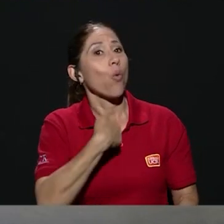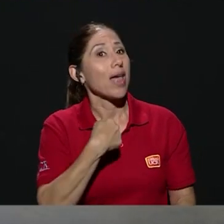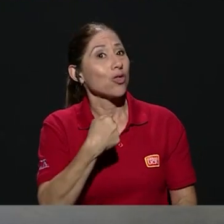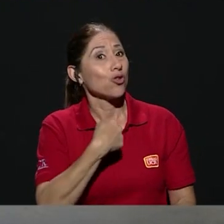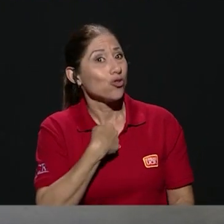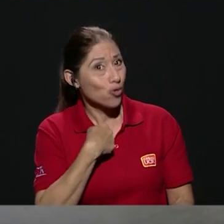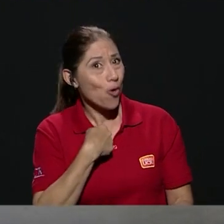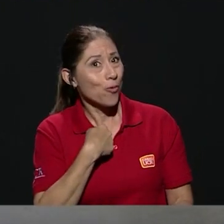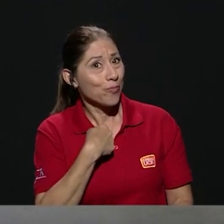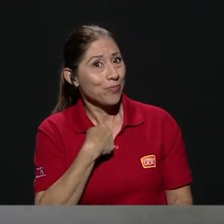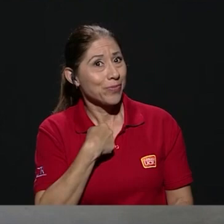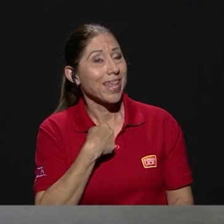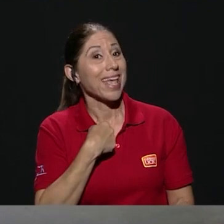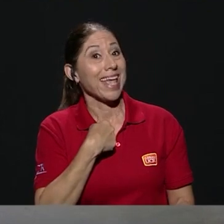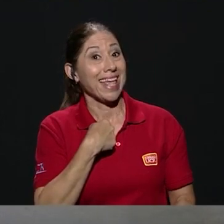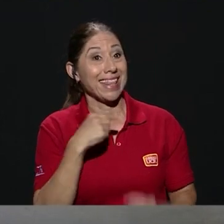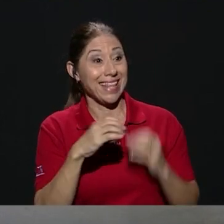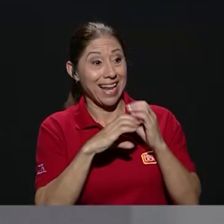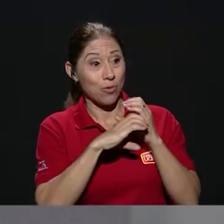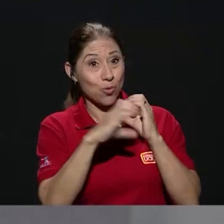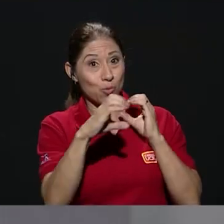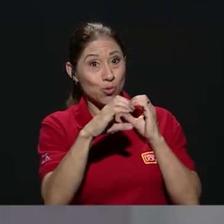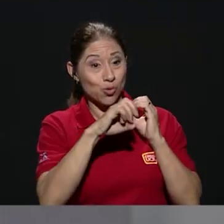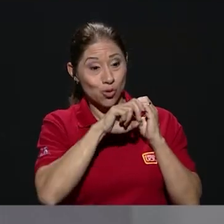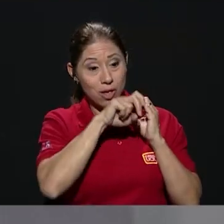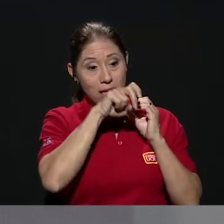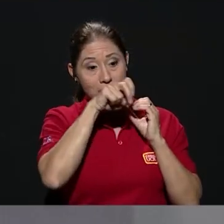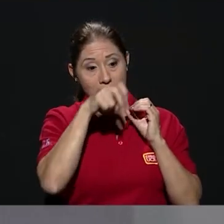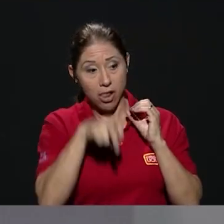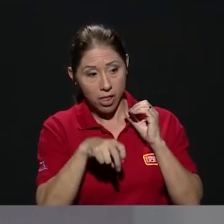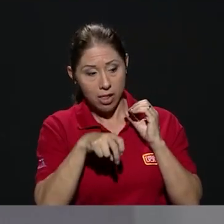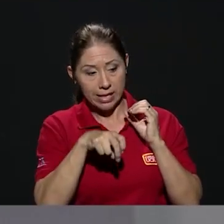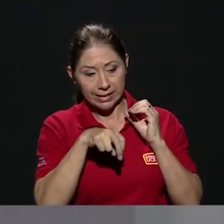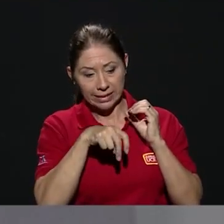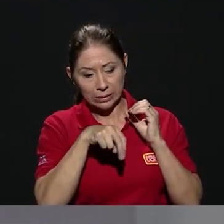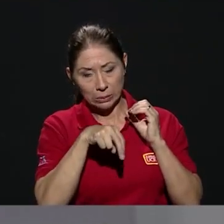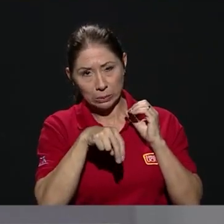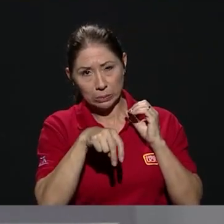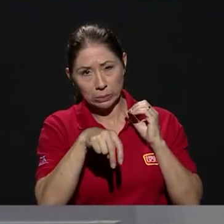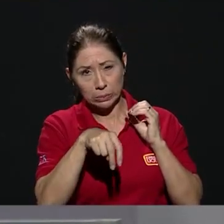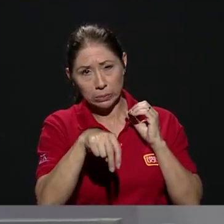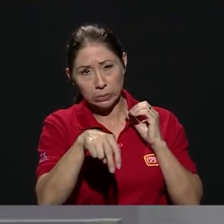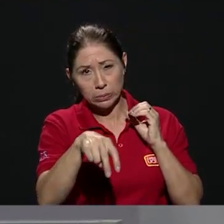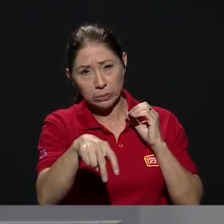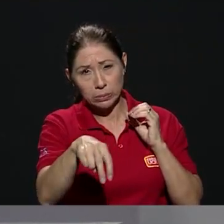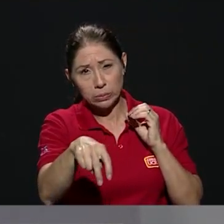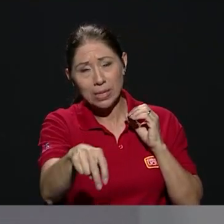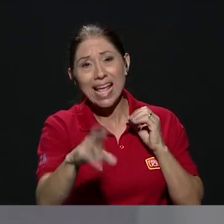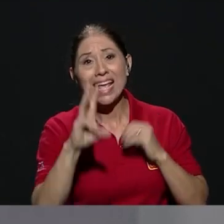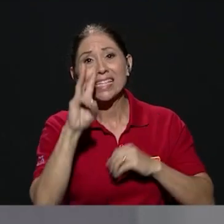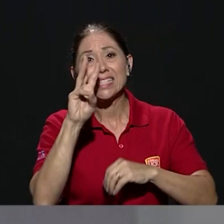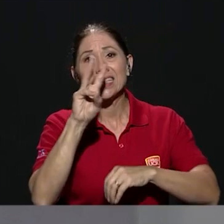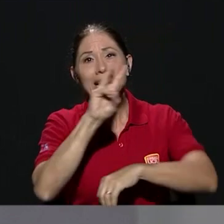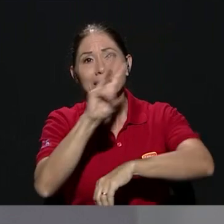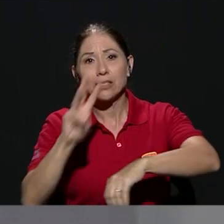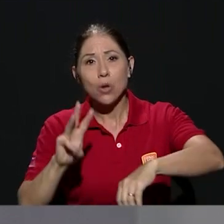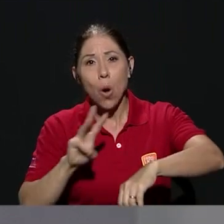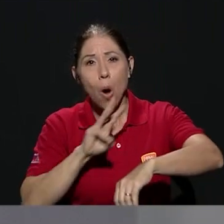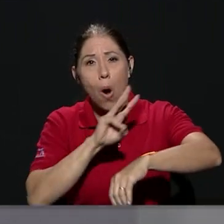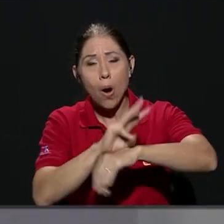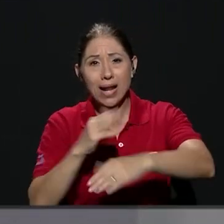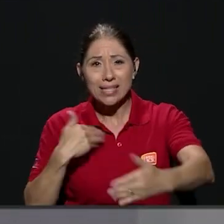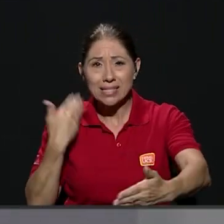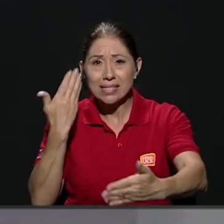un pie en el piso, me bajo del autobús, de ahí tengo que caminar 6 horas para llegar a mi casa. Y además, pues el costo